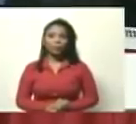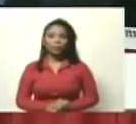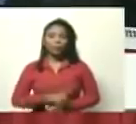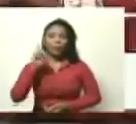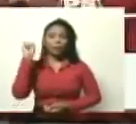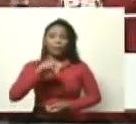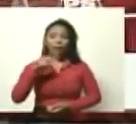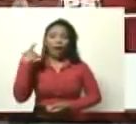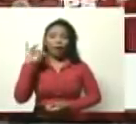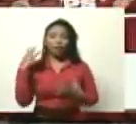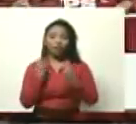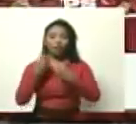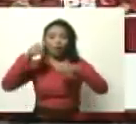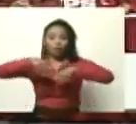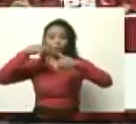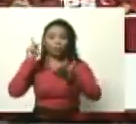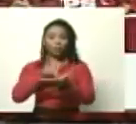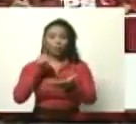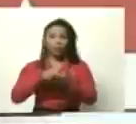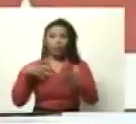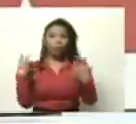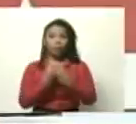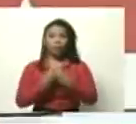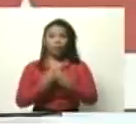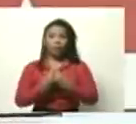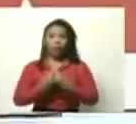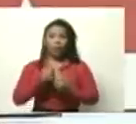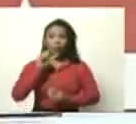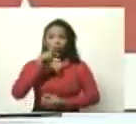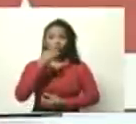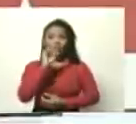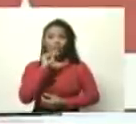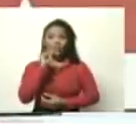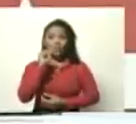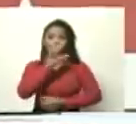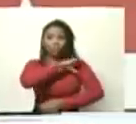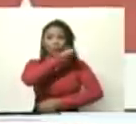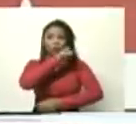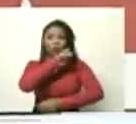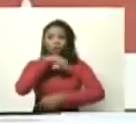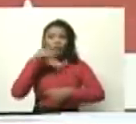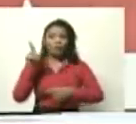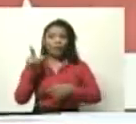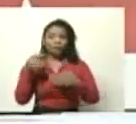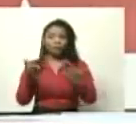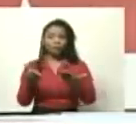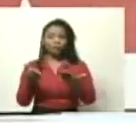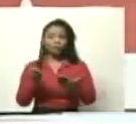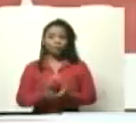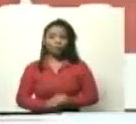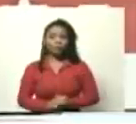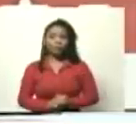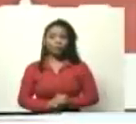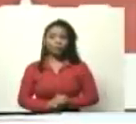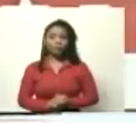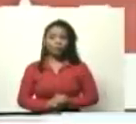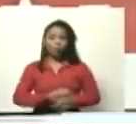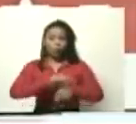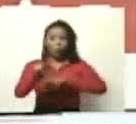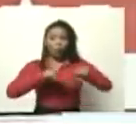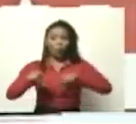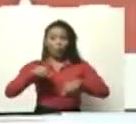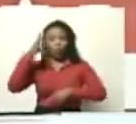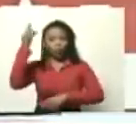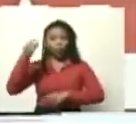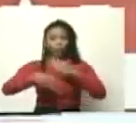También está con nosotros aquí el compañero Luis Reyes Reyes, director ejecutivo del coordinador del